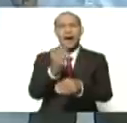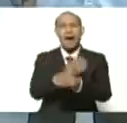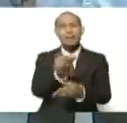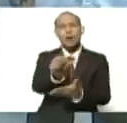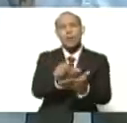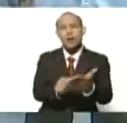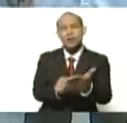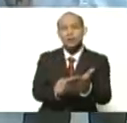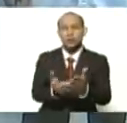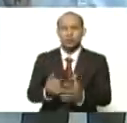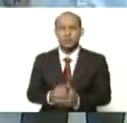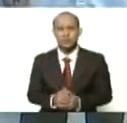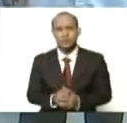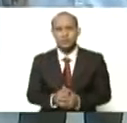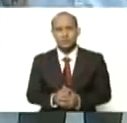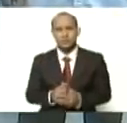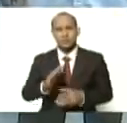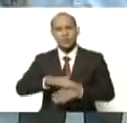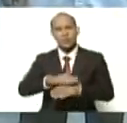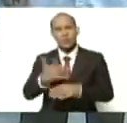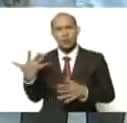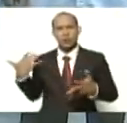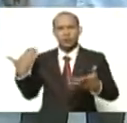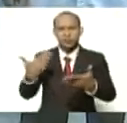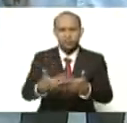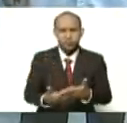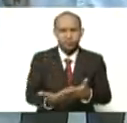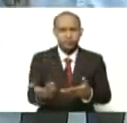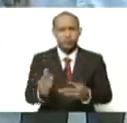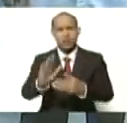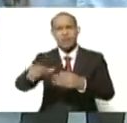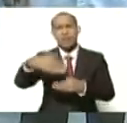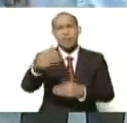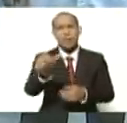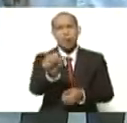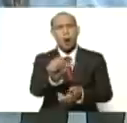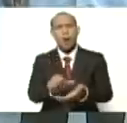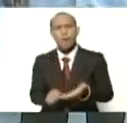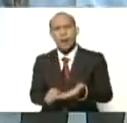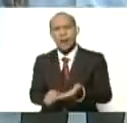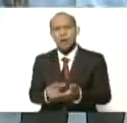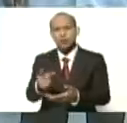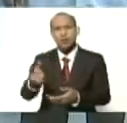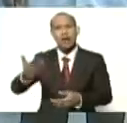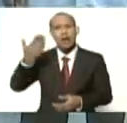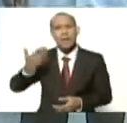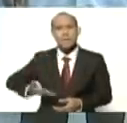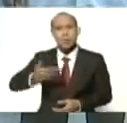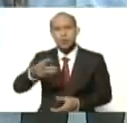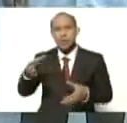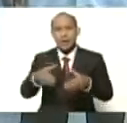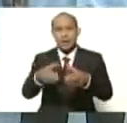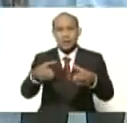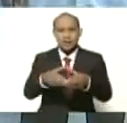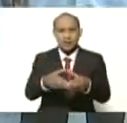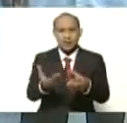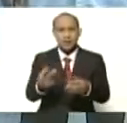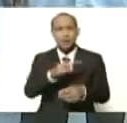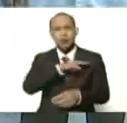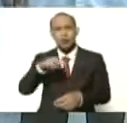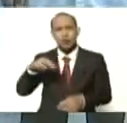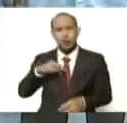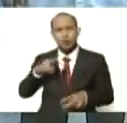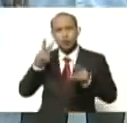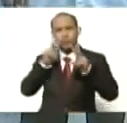incluso lo que hemos pasado como hemos pasado por el escenario del postoperatorio estos equipos son fundamentales para nuevamente nosotros